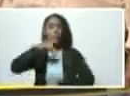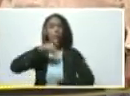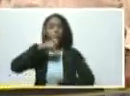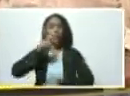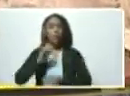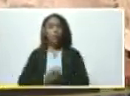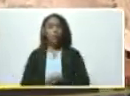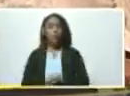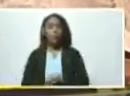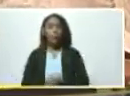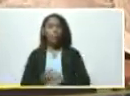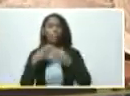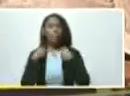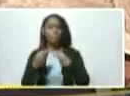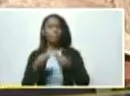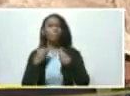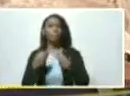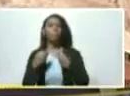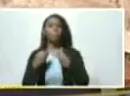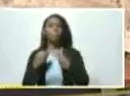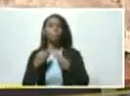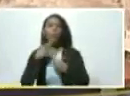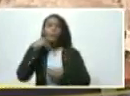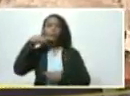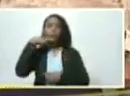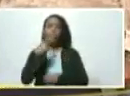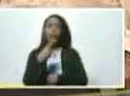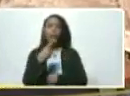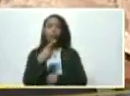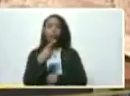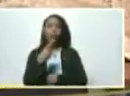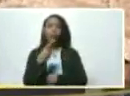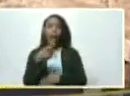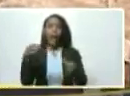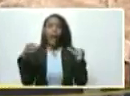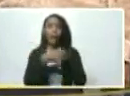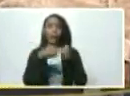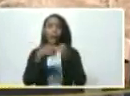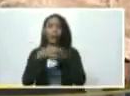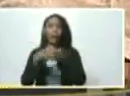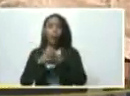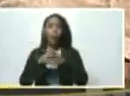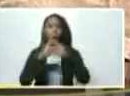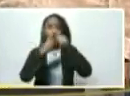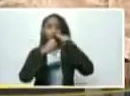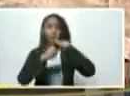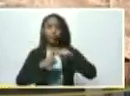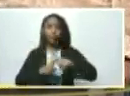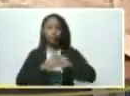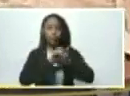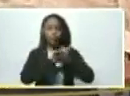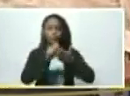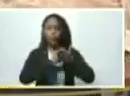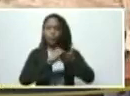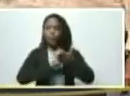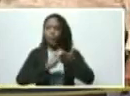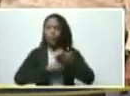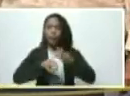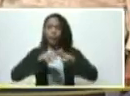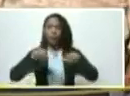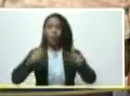necesarias para que decretáramos en los segmentos censales más vulnerables